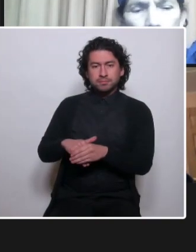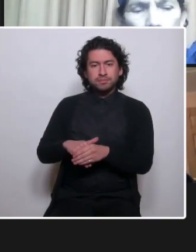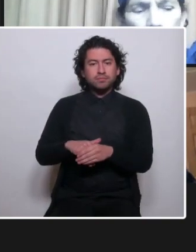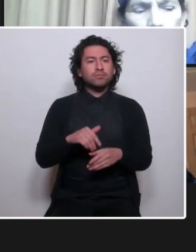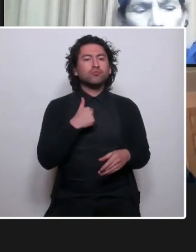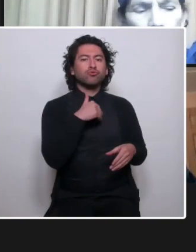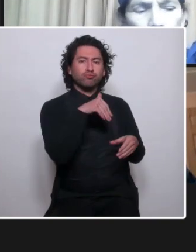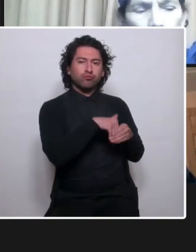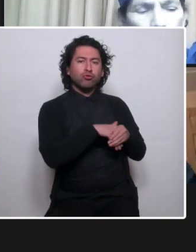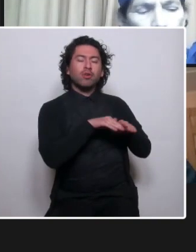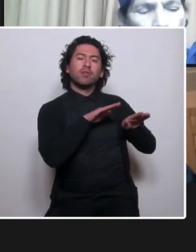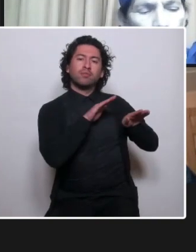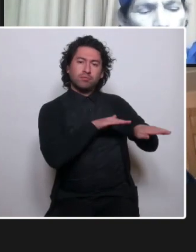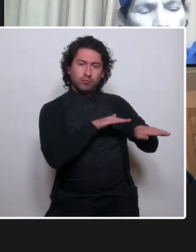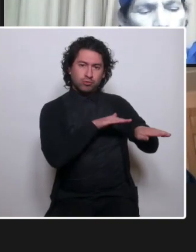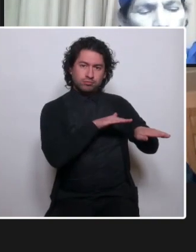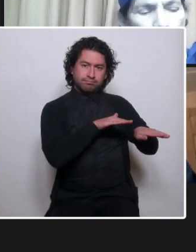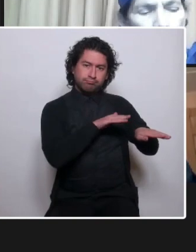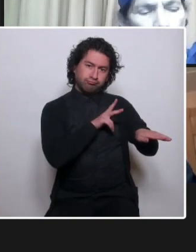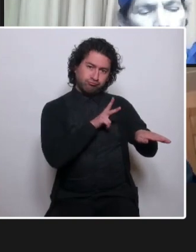Voto a favor, señor secretario.